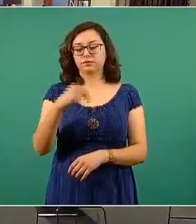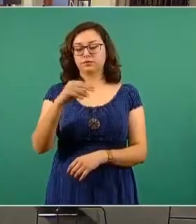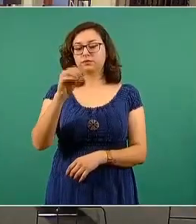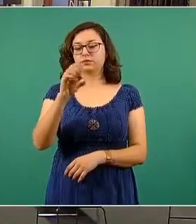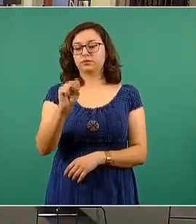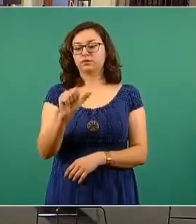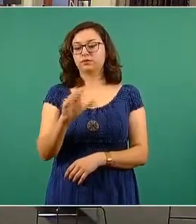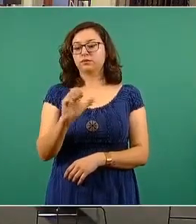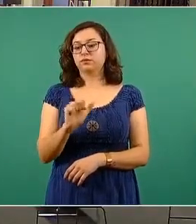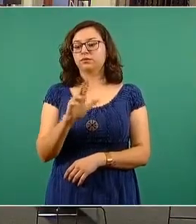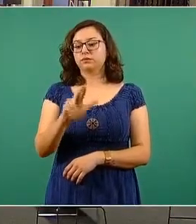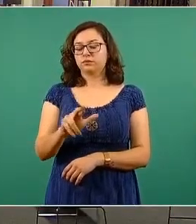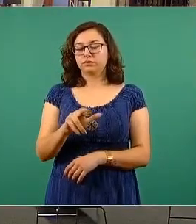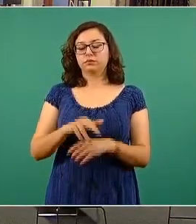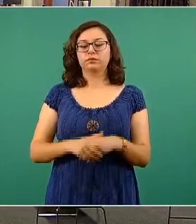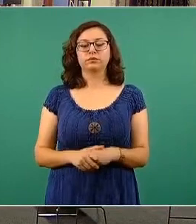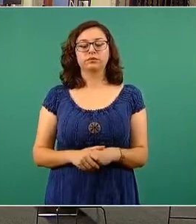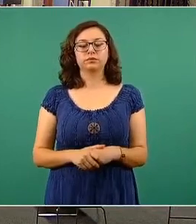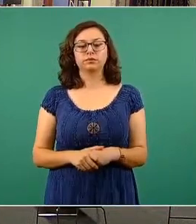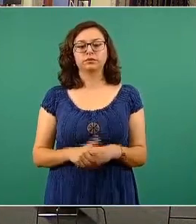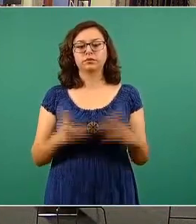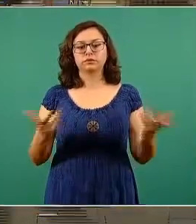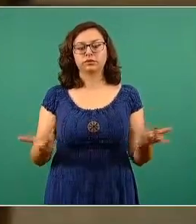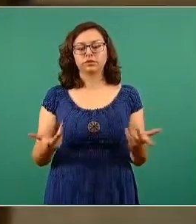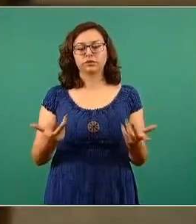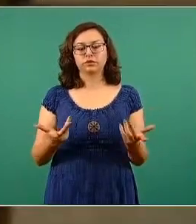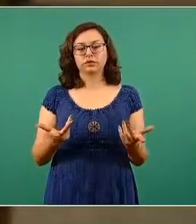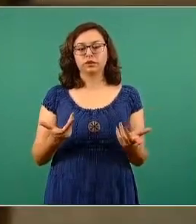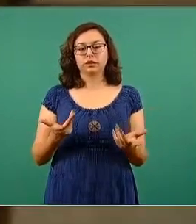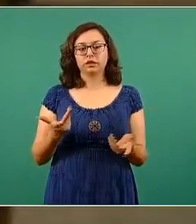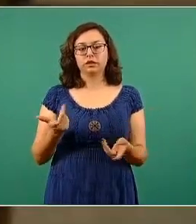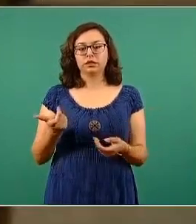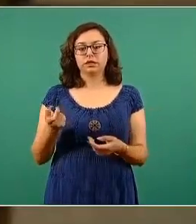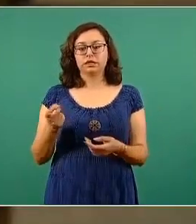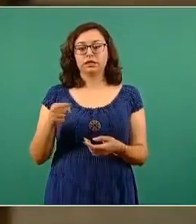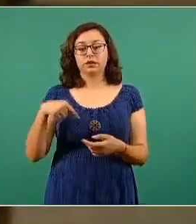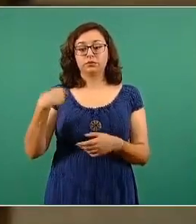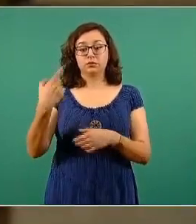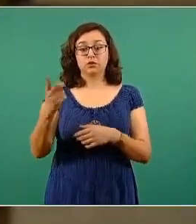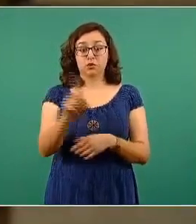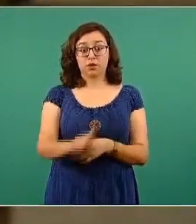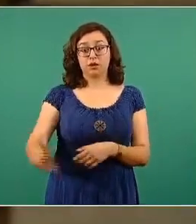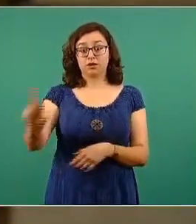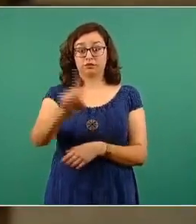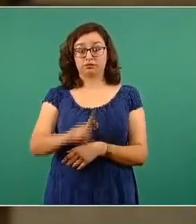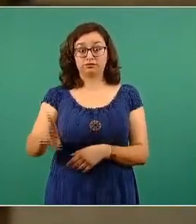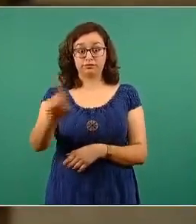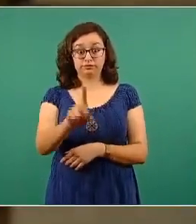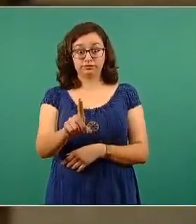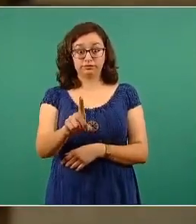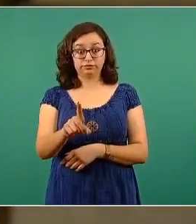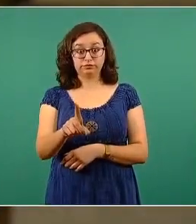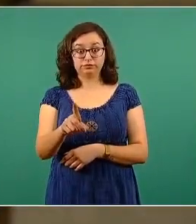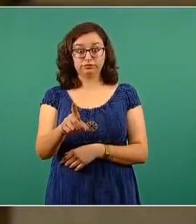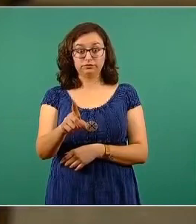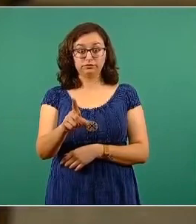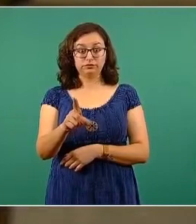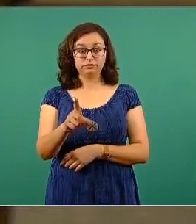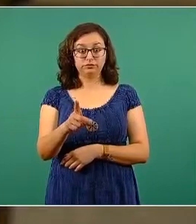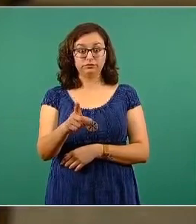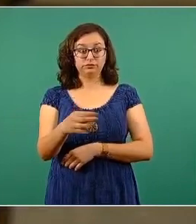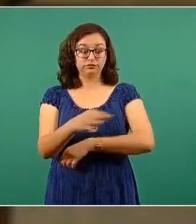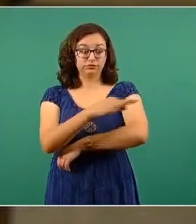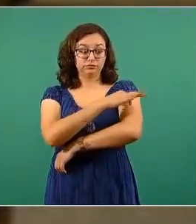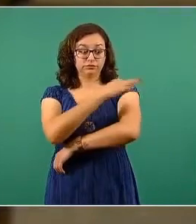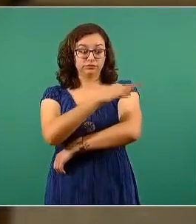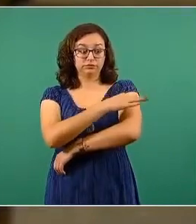pregunta sería referente a la persona que se va a vacunar el mismo día que es el día de la elección. ¿Cuánto tiempo tiene que esperar para poder ir a emitir su voto?